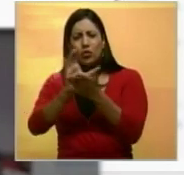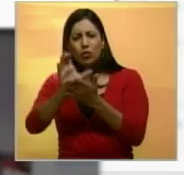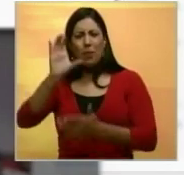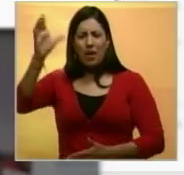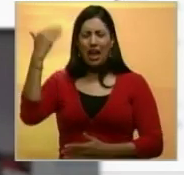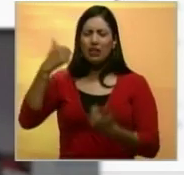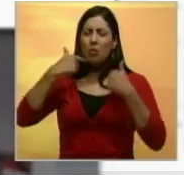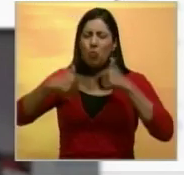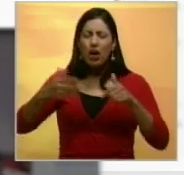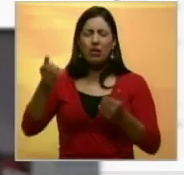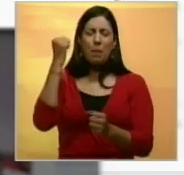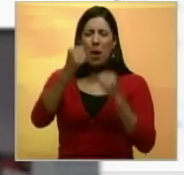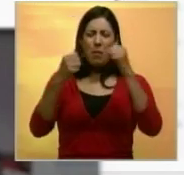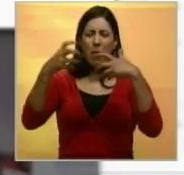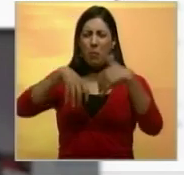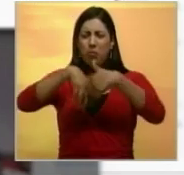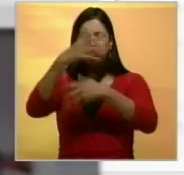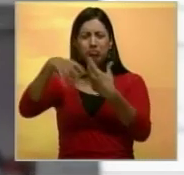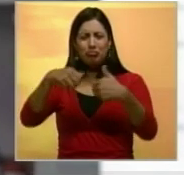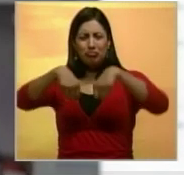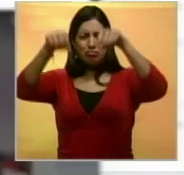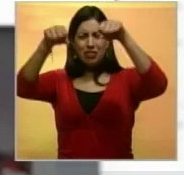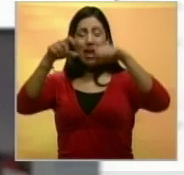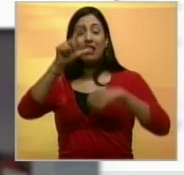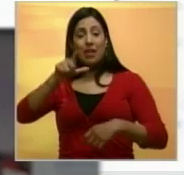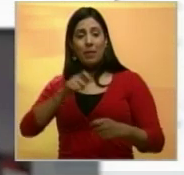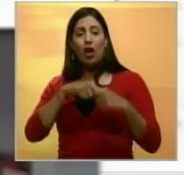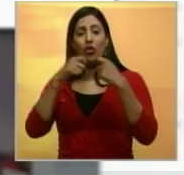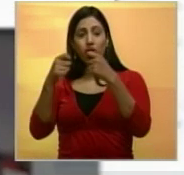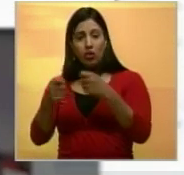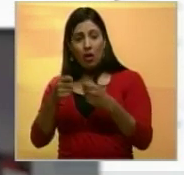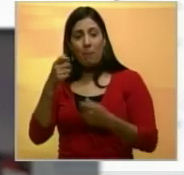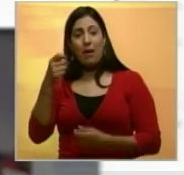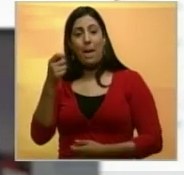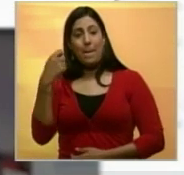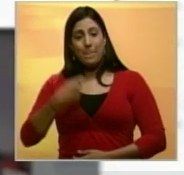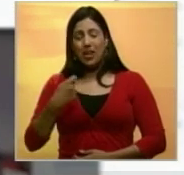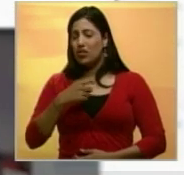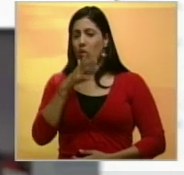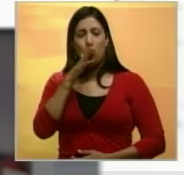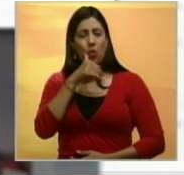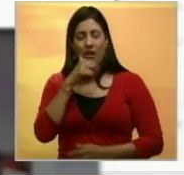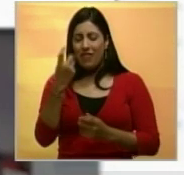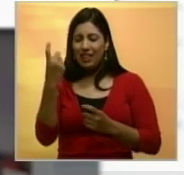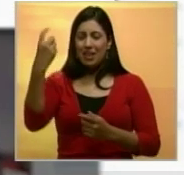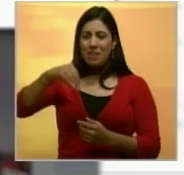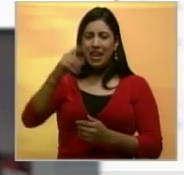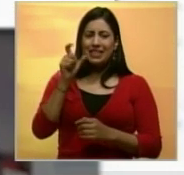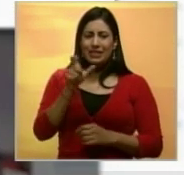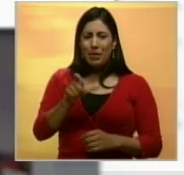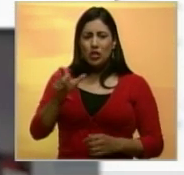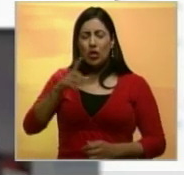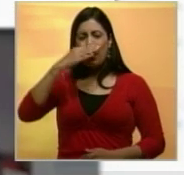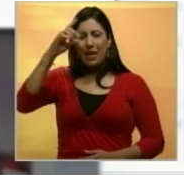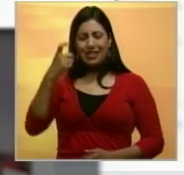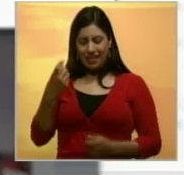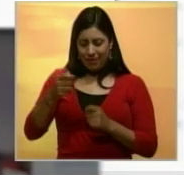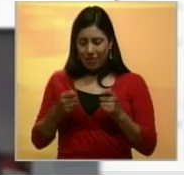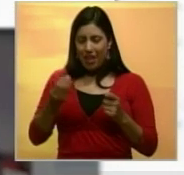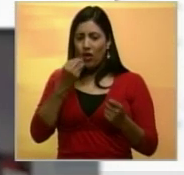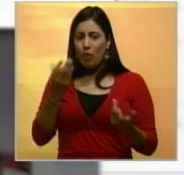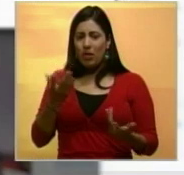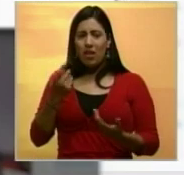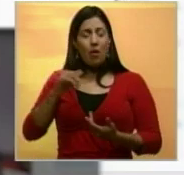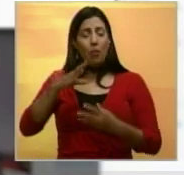del país. Jesús Torrealba destacó que las pensiones otorgadas por el jefe de Estado no cubren las necesidades de los adultos mayores por